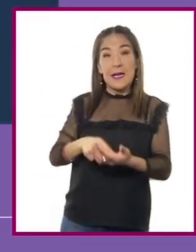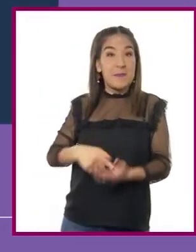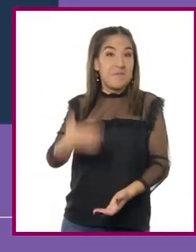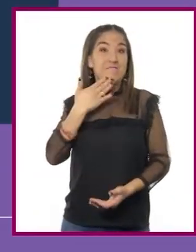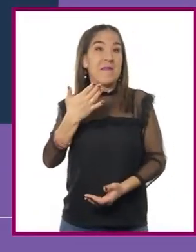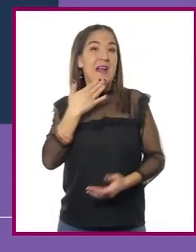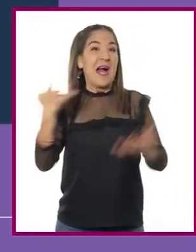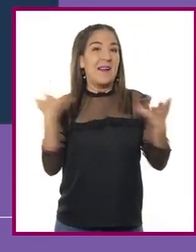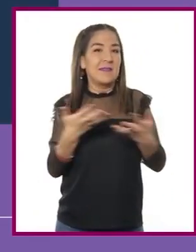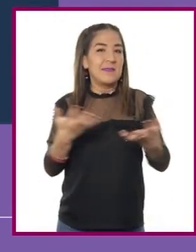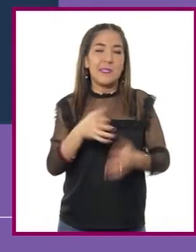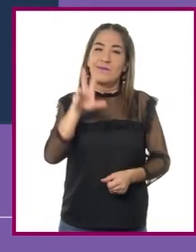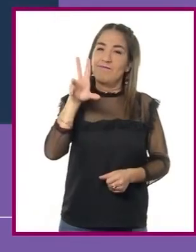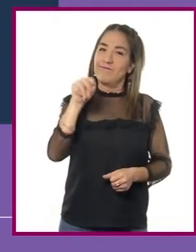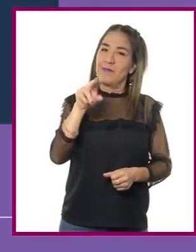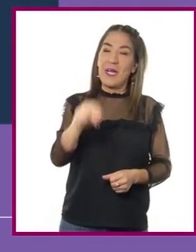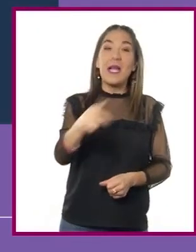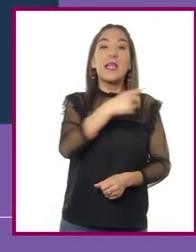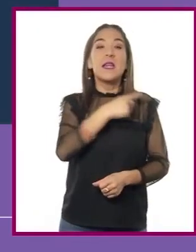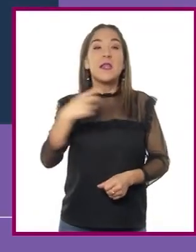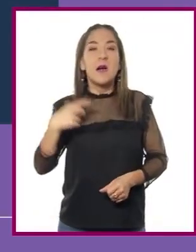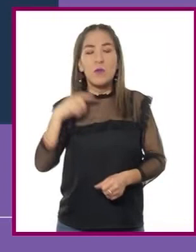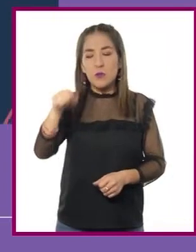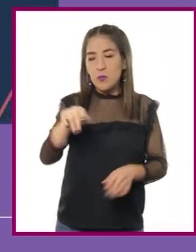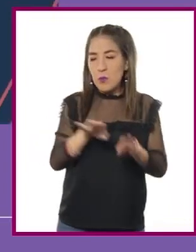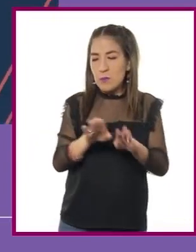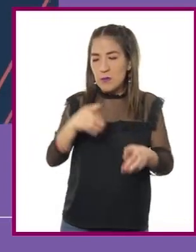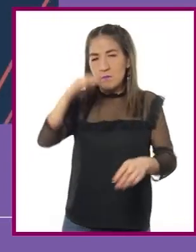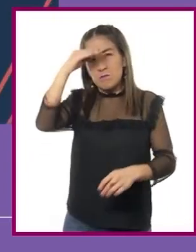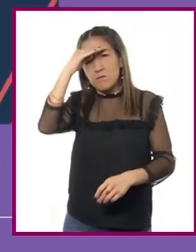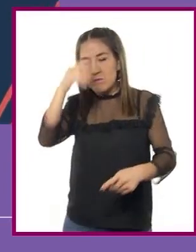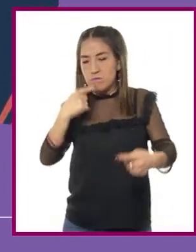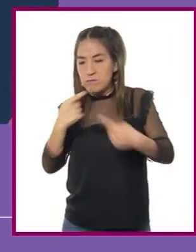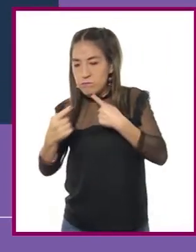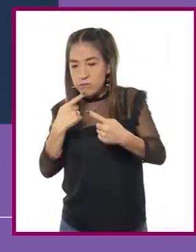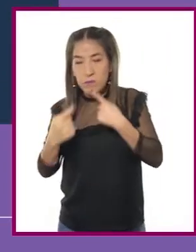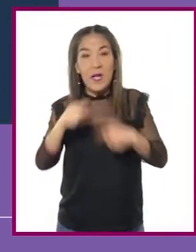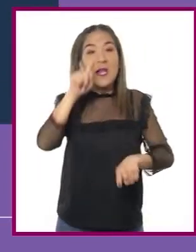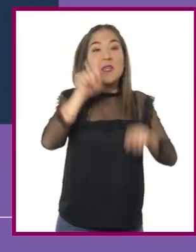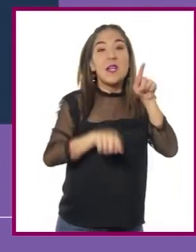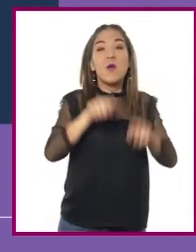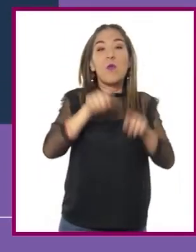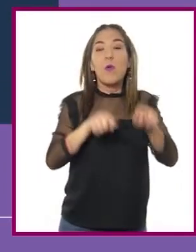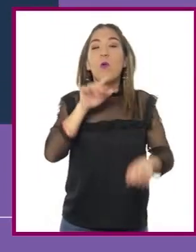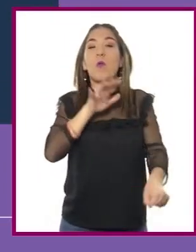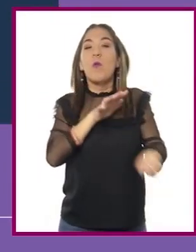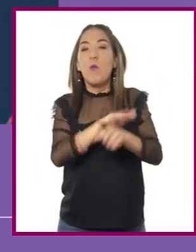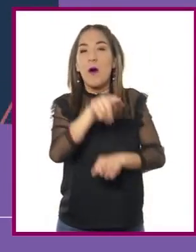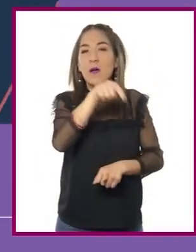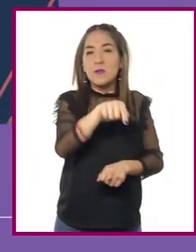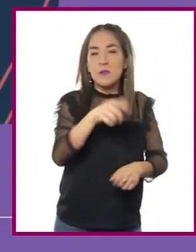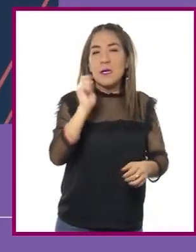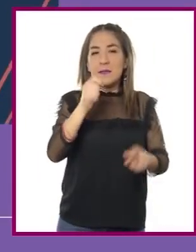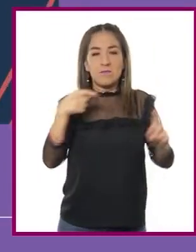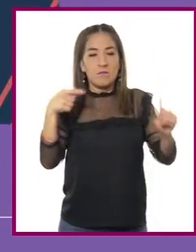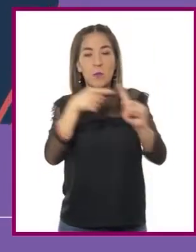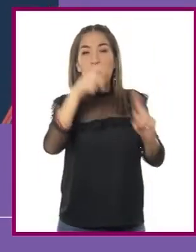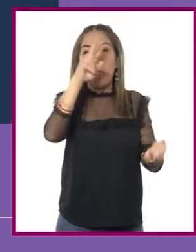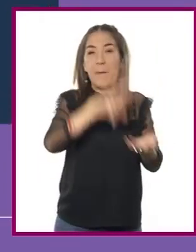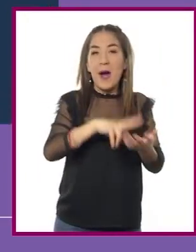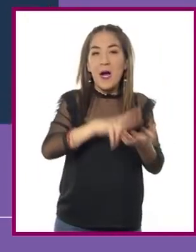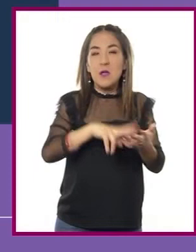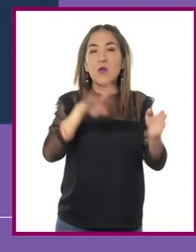correcto, sino que debe normar su criterio de acuerdo con los estándares y la escala de